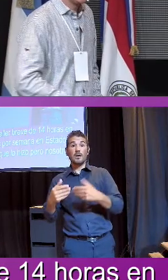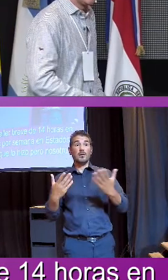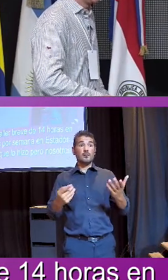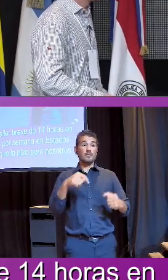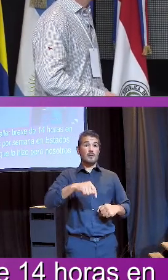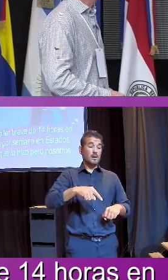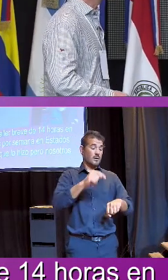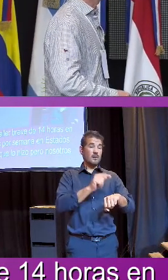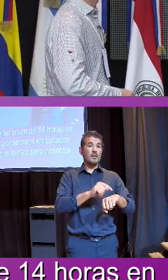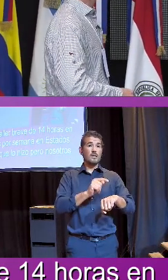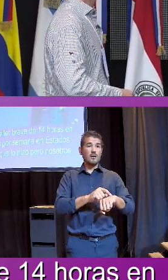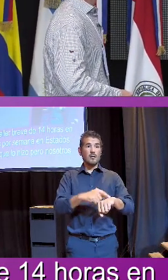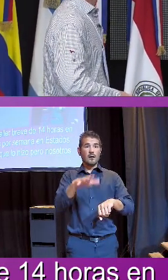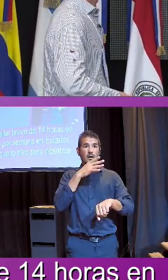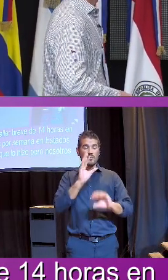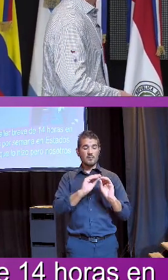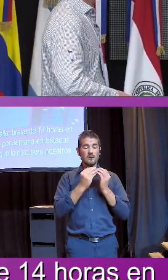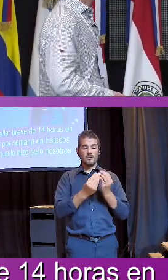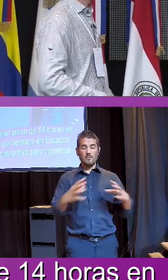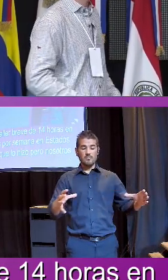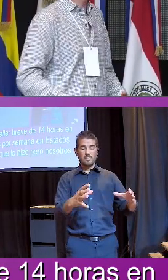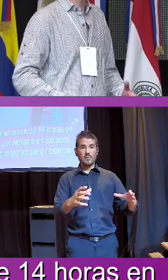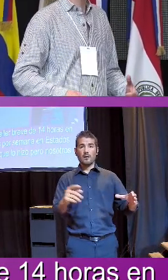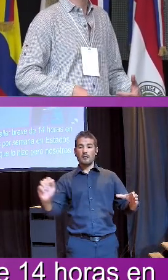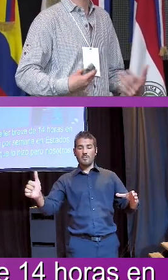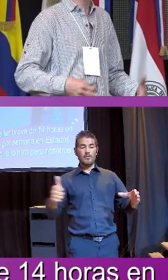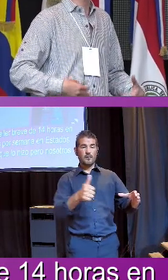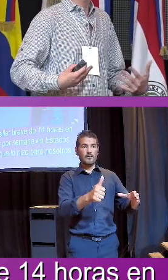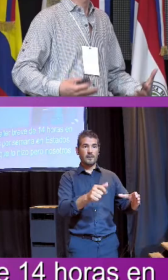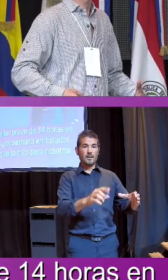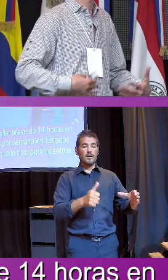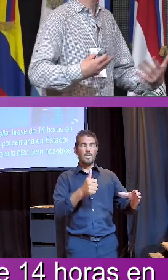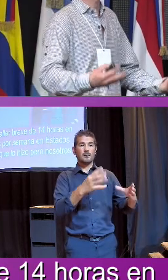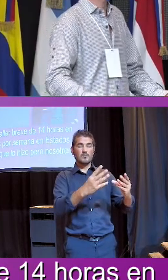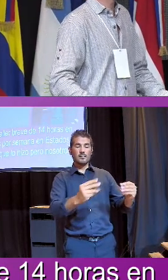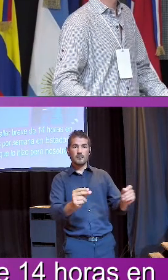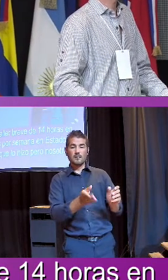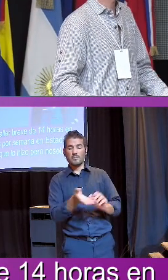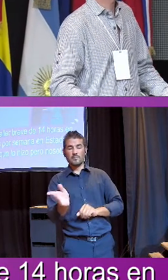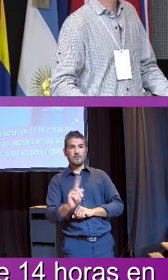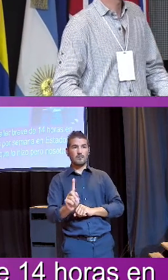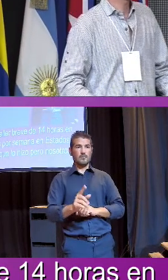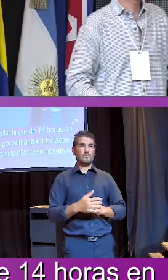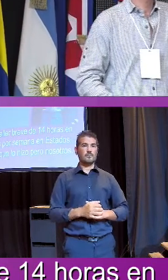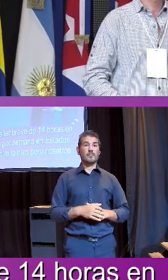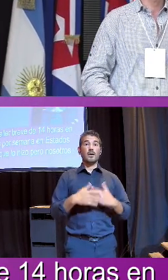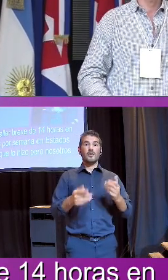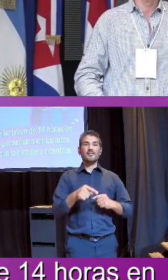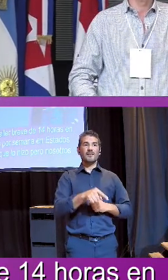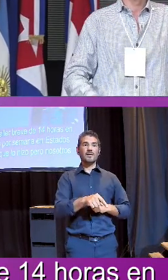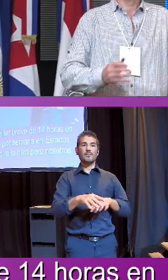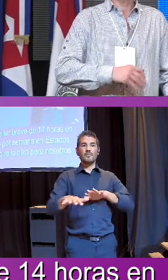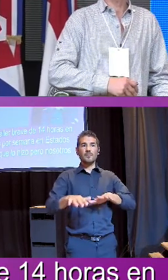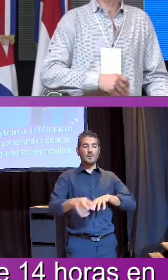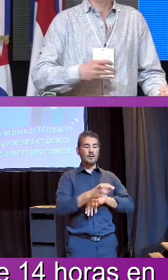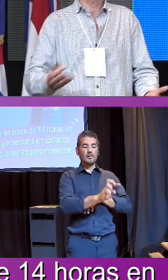más intensidad de trabajo. Lo que hicimos fue medir cómo los padres favorecían el enganche y la comunicación de sus